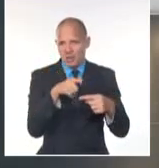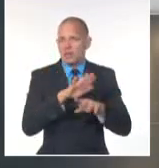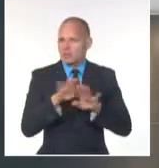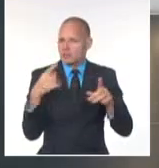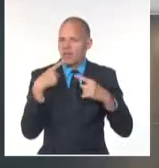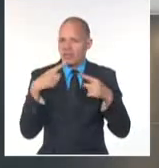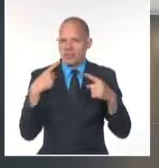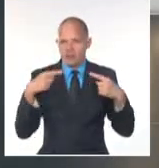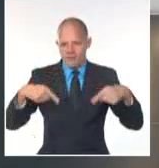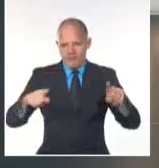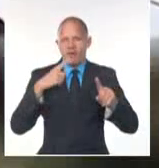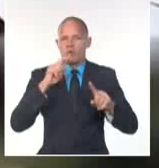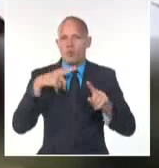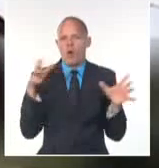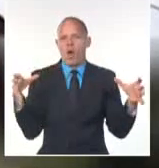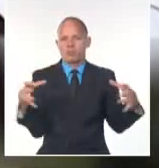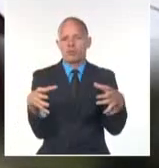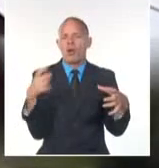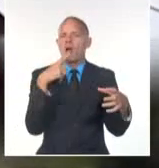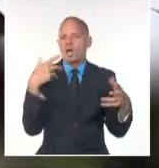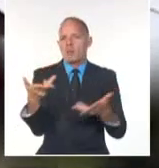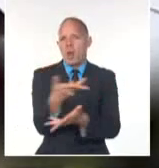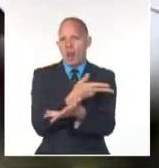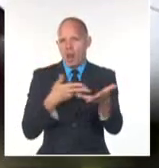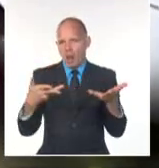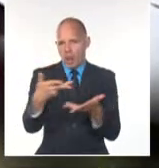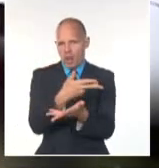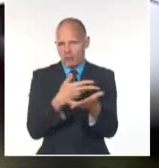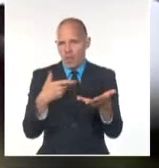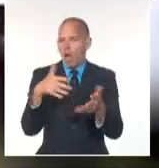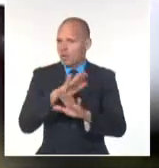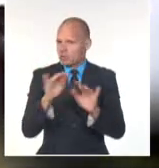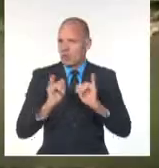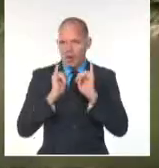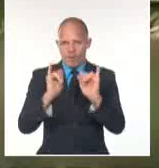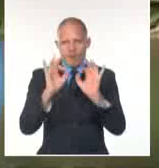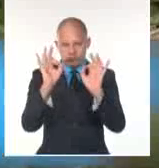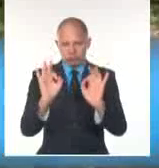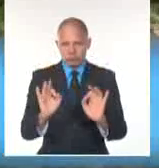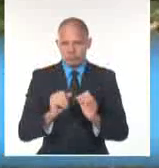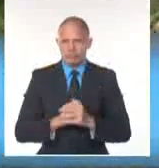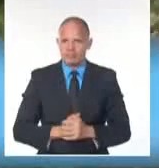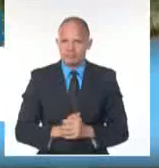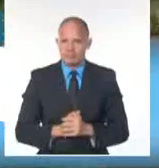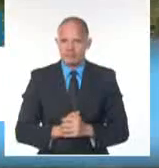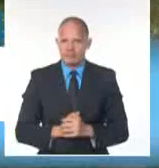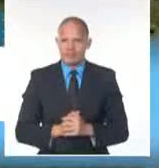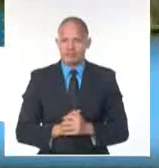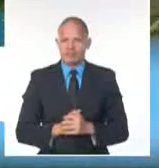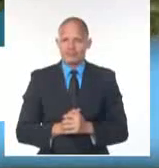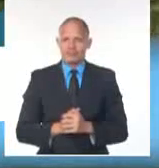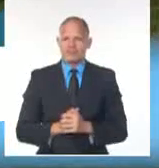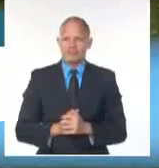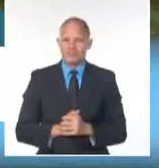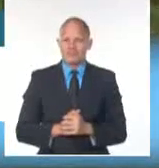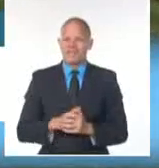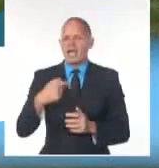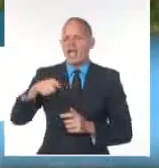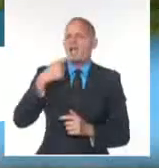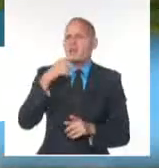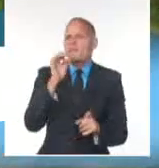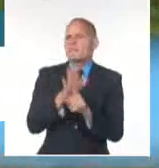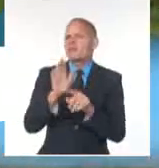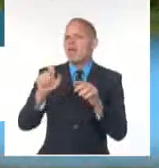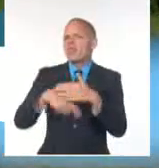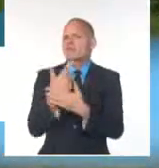conversaciones así lo destaca un comunicado publicado hoy por la consejería comisionada de paz si bien Aún se desconoce la fecha de los diálogos